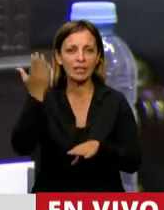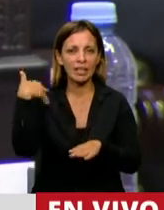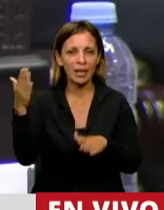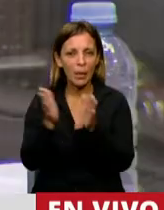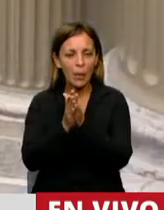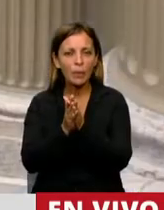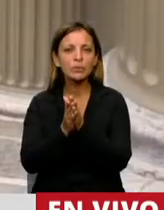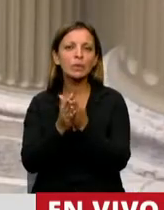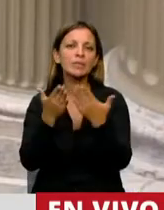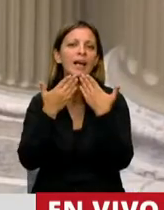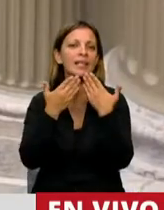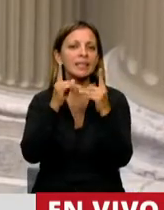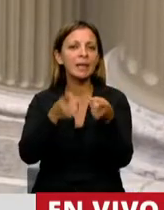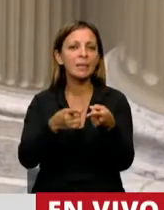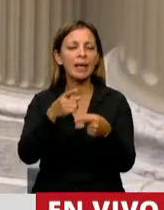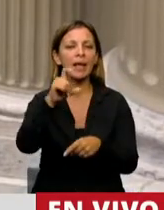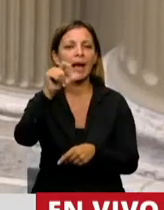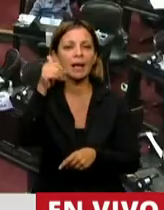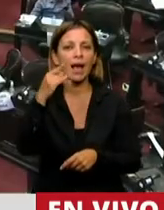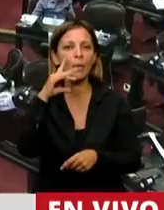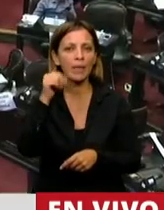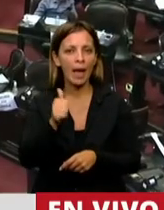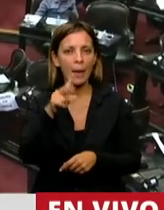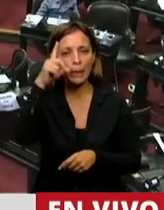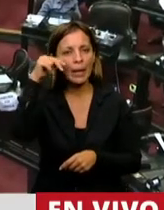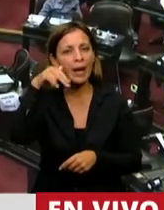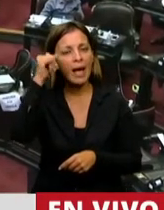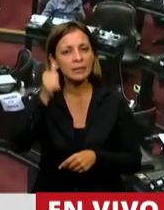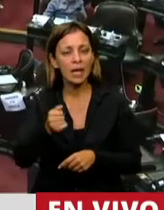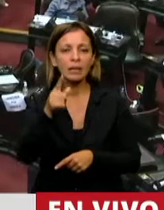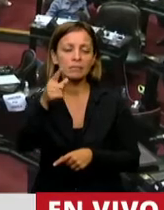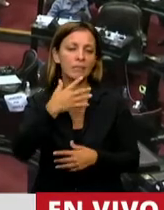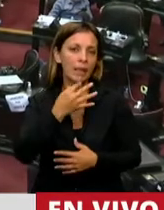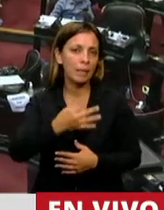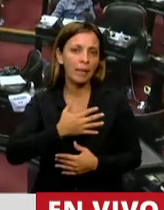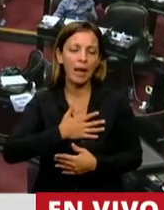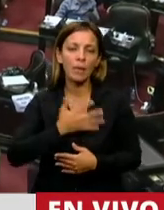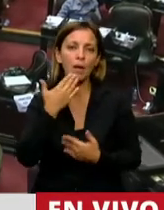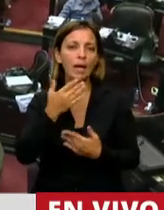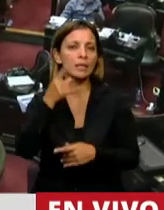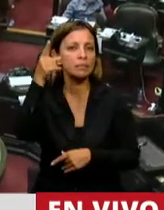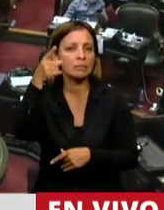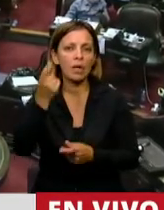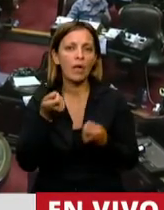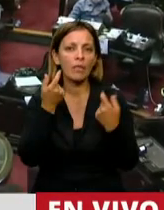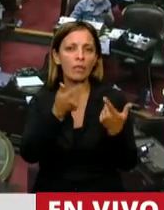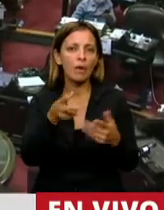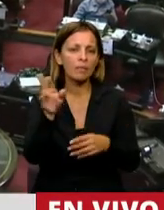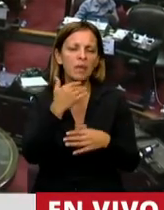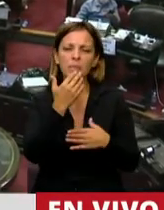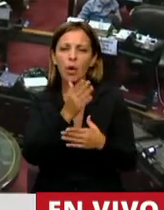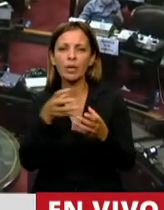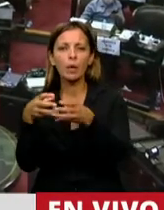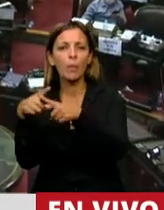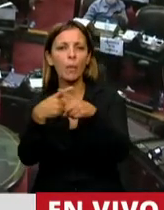anteriores. Agradecerle a Claudia Bernaza, sinceramente, por permitirnos a todos, no importa el color